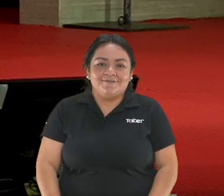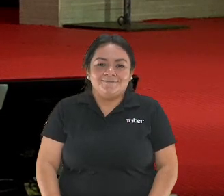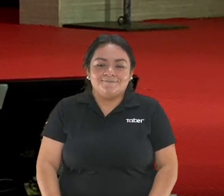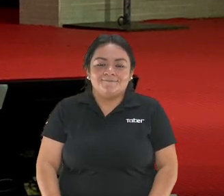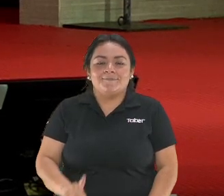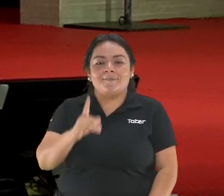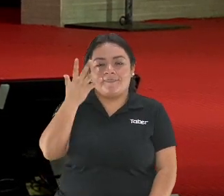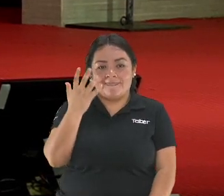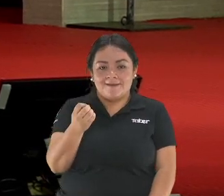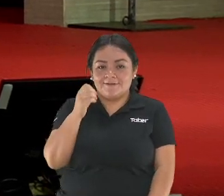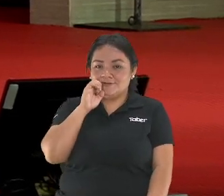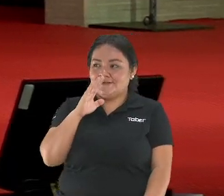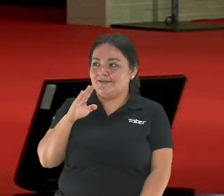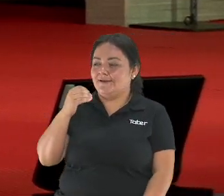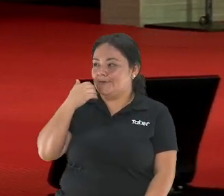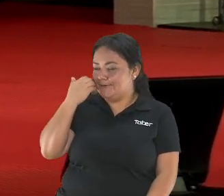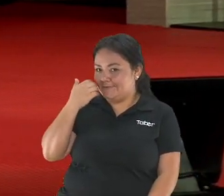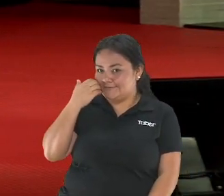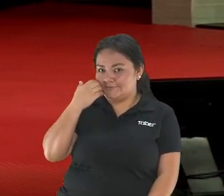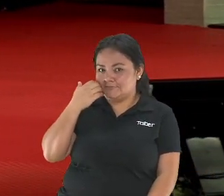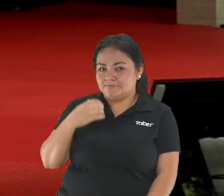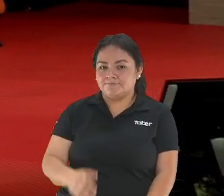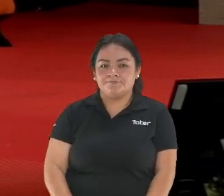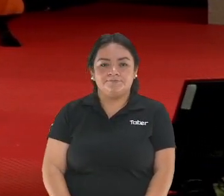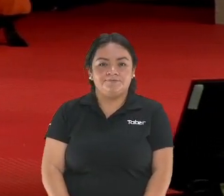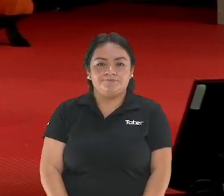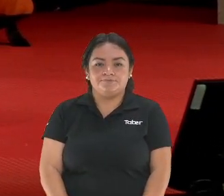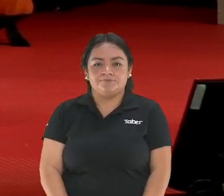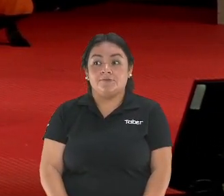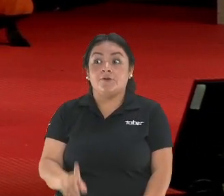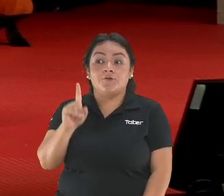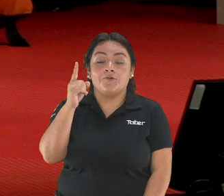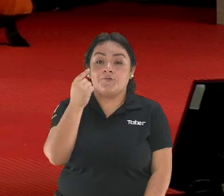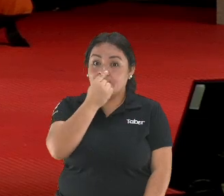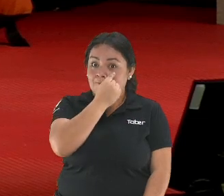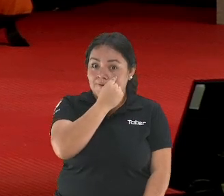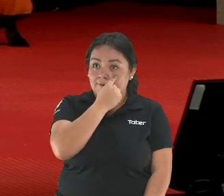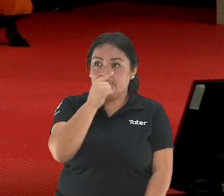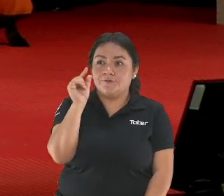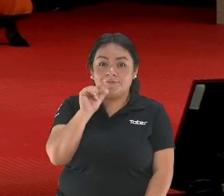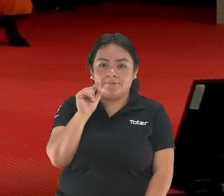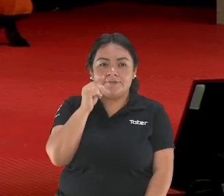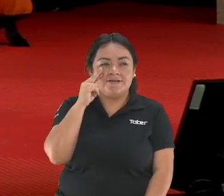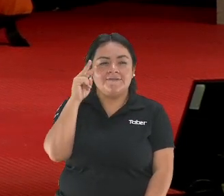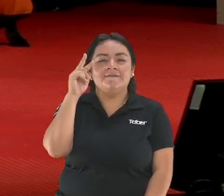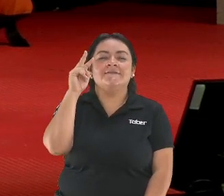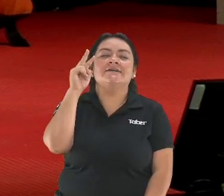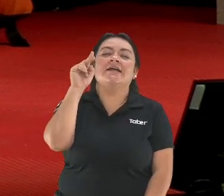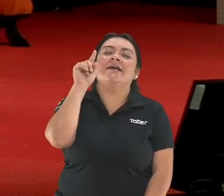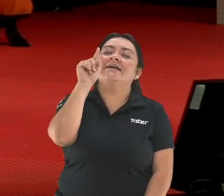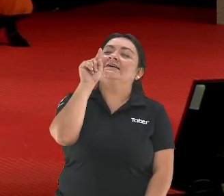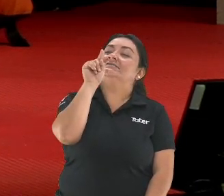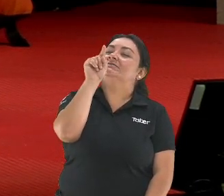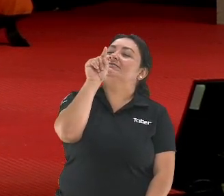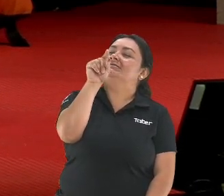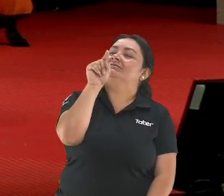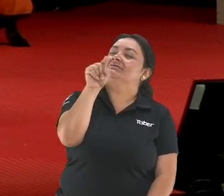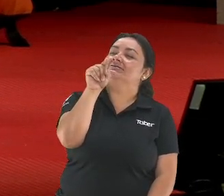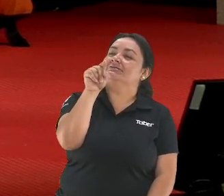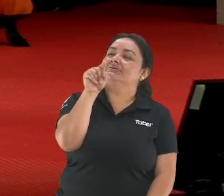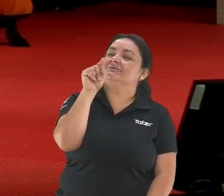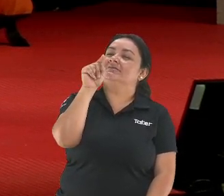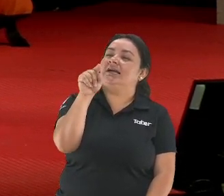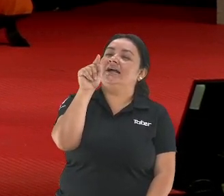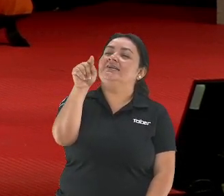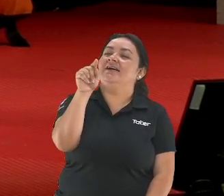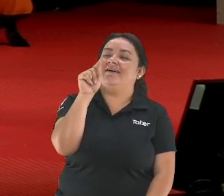y un día yo le dije a un cipote con un ojo dios me permite ver hasta allá miren aquí a donde está sacando el hermano el